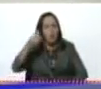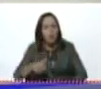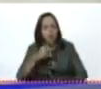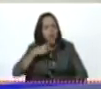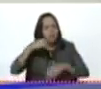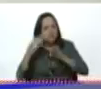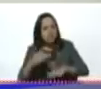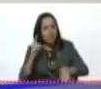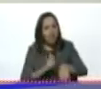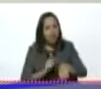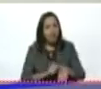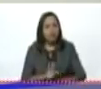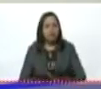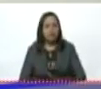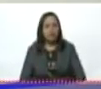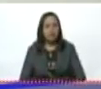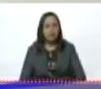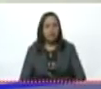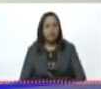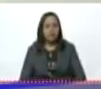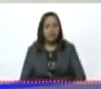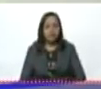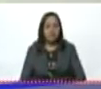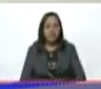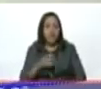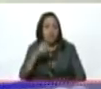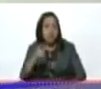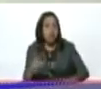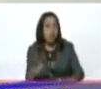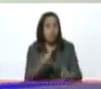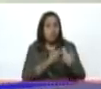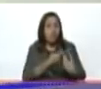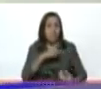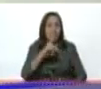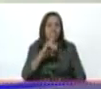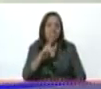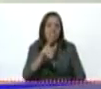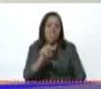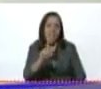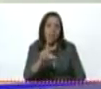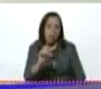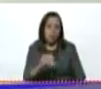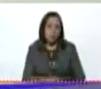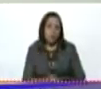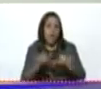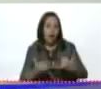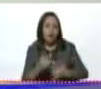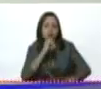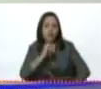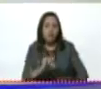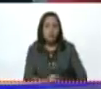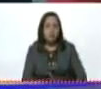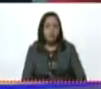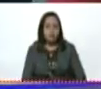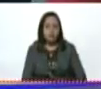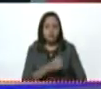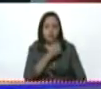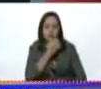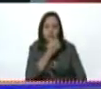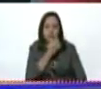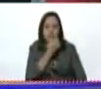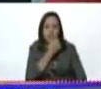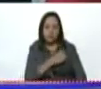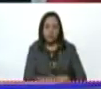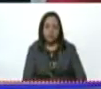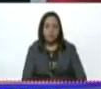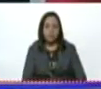real. Te encargo a ti, Didalco, y me envía un informe a mí. Anónima. No tienen que firmarlo